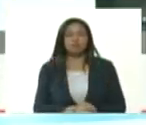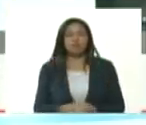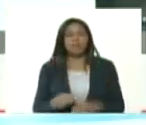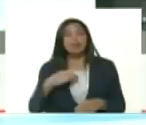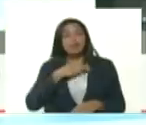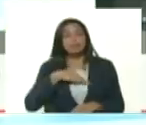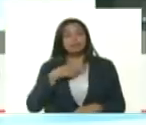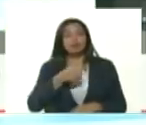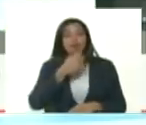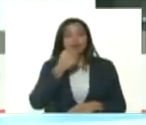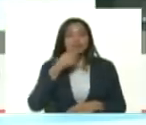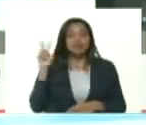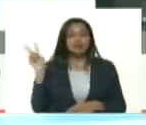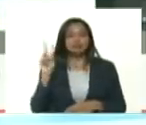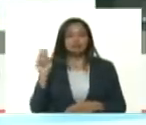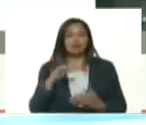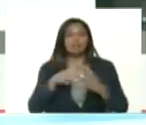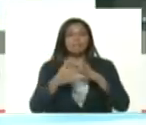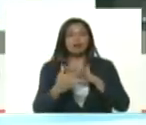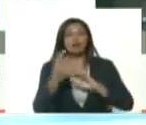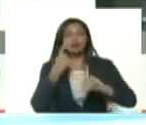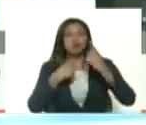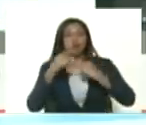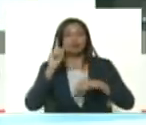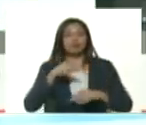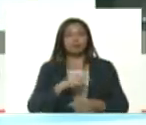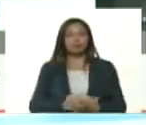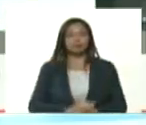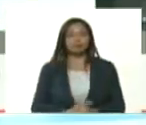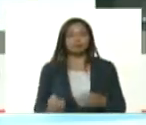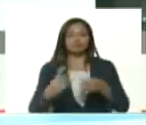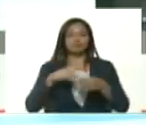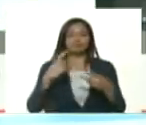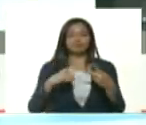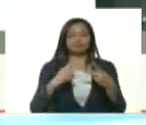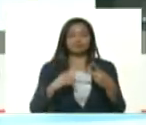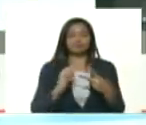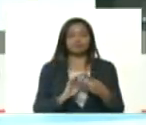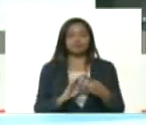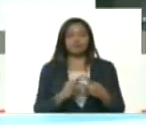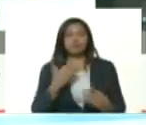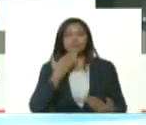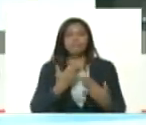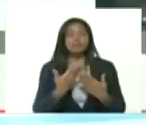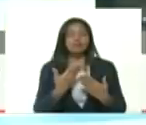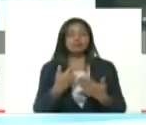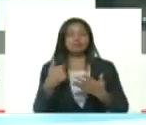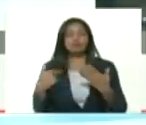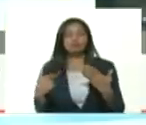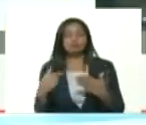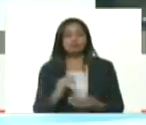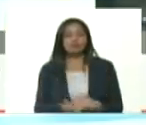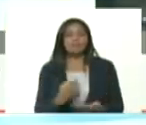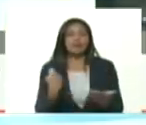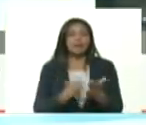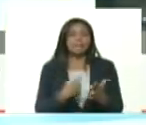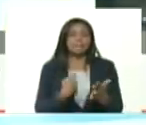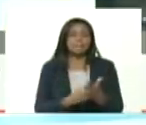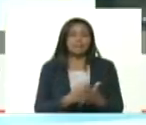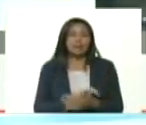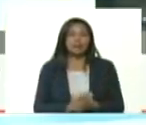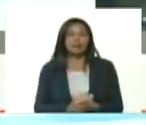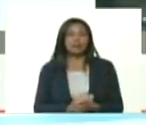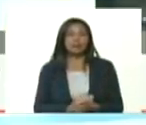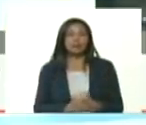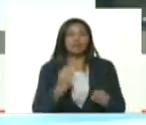misión Barrio Nuevo, Barrio Tricolor. En segundo lugar, la solicitud de recursos para el pago de la